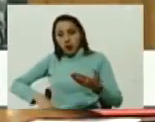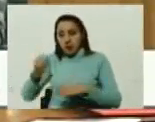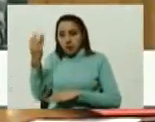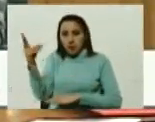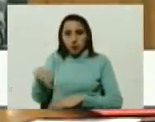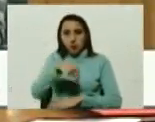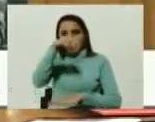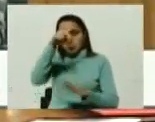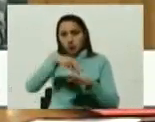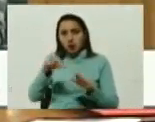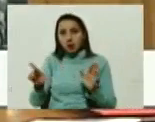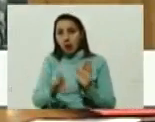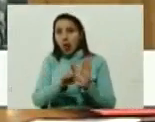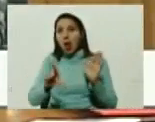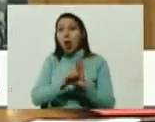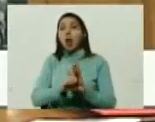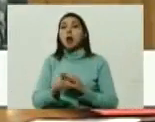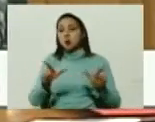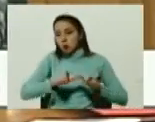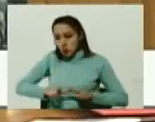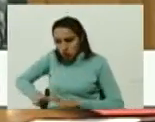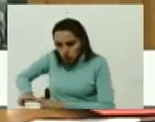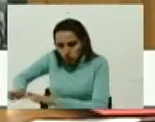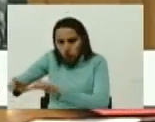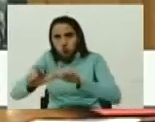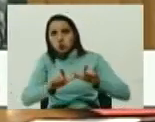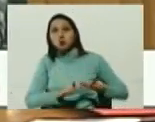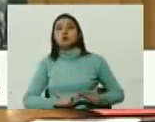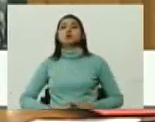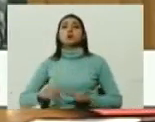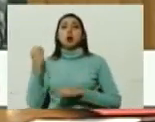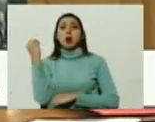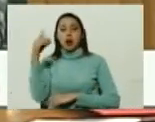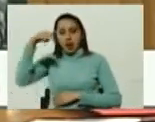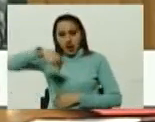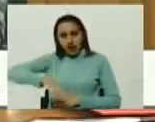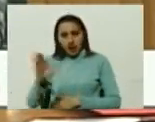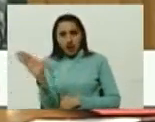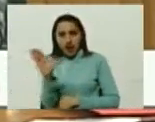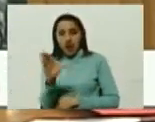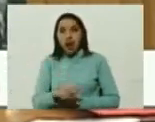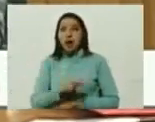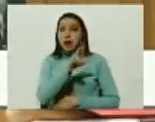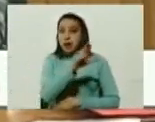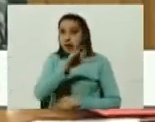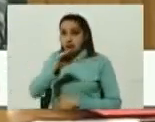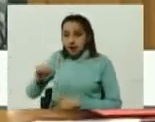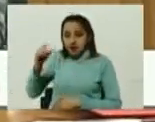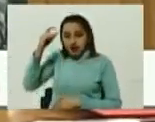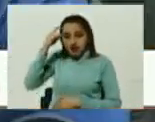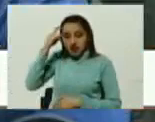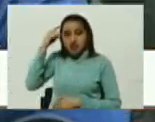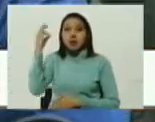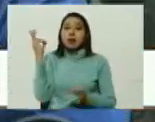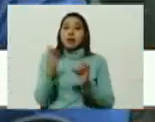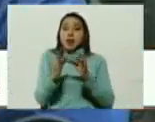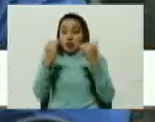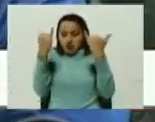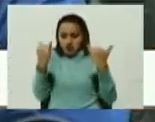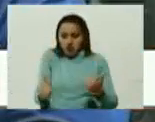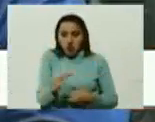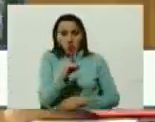federal legislativo sede de la asamblea nacional en caracas a los 30 días del mes de septiembre de